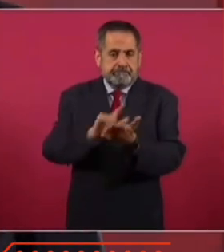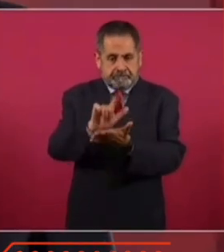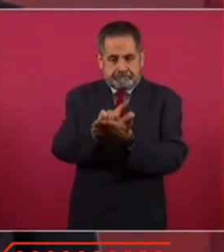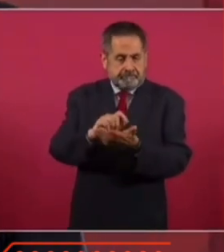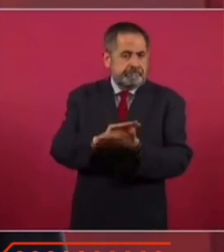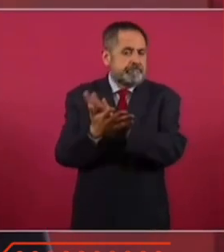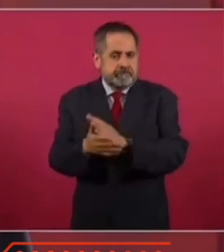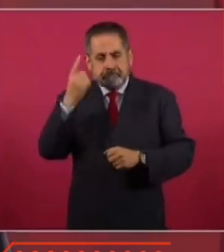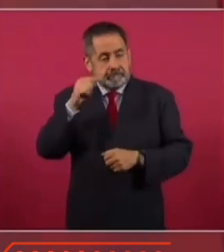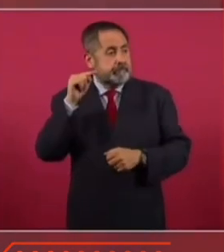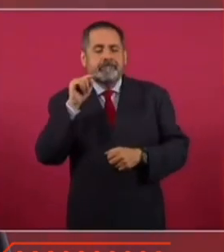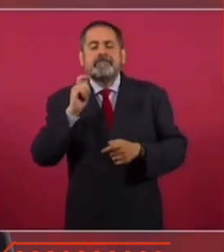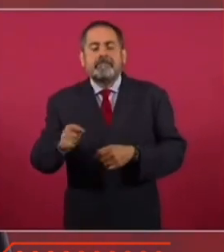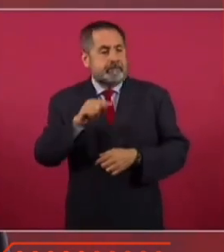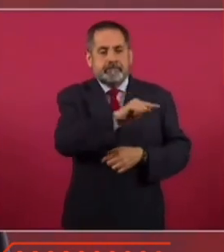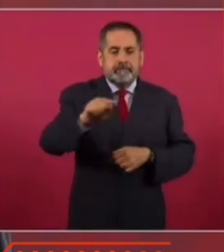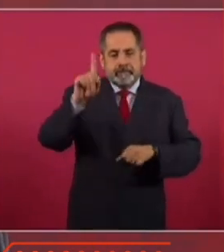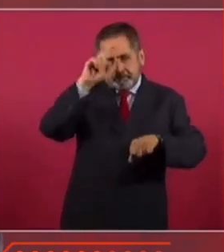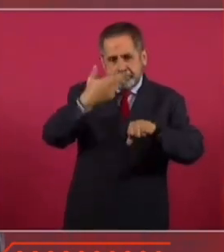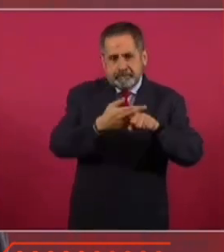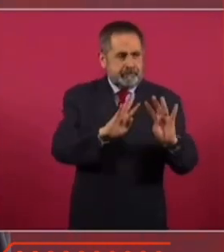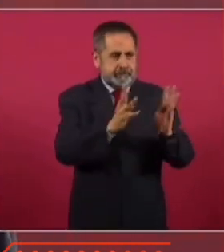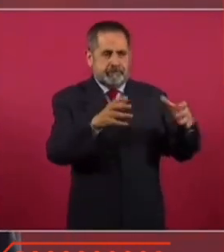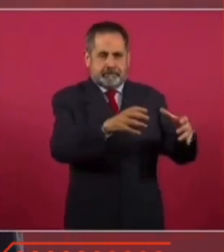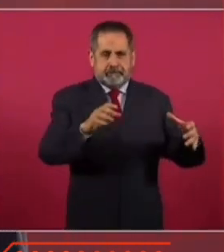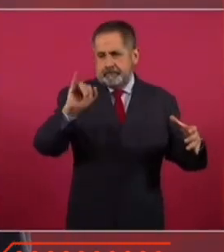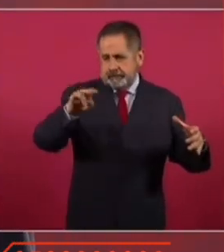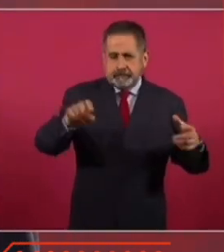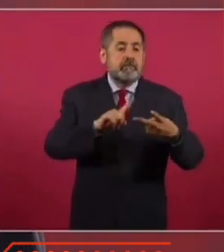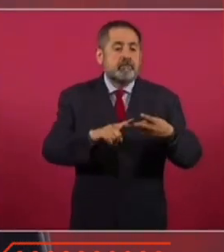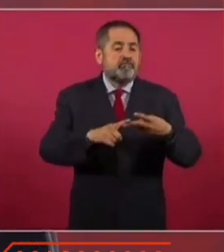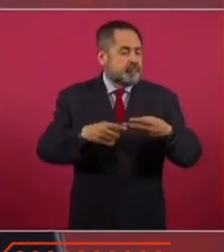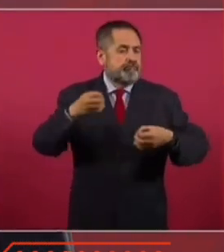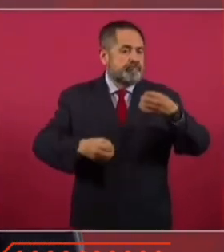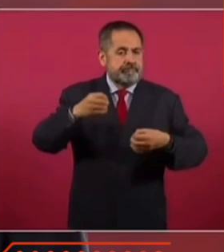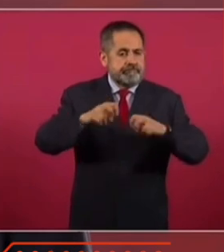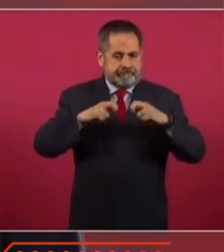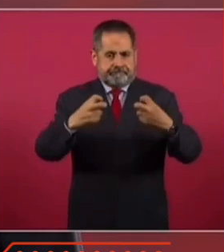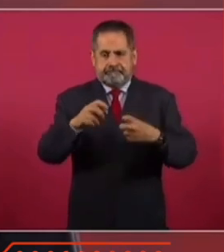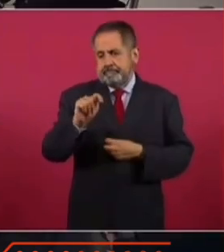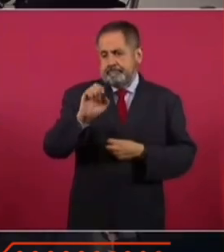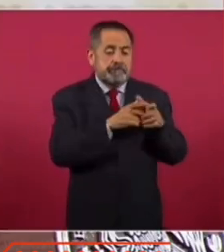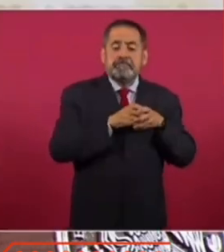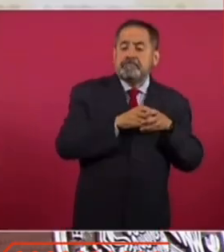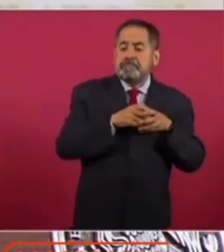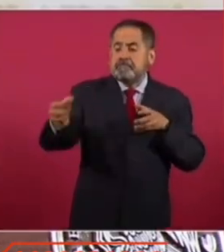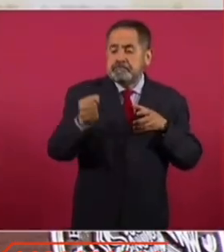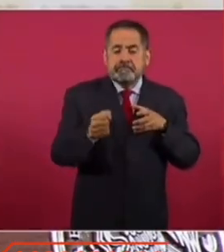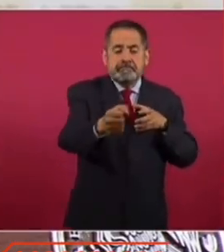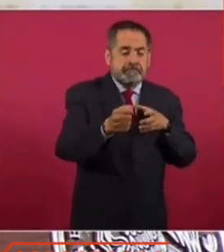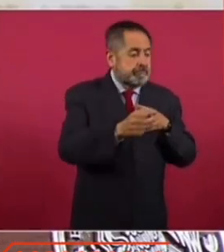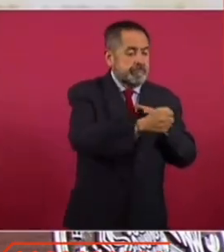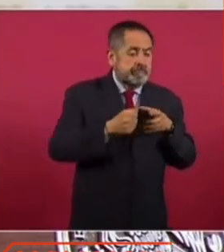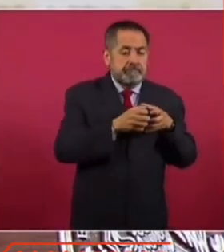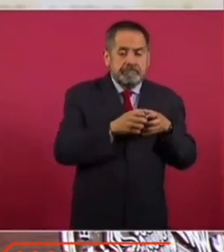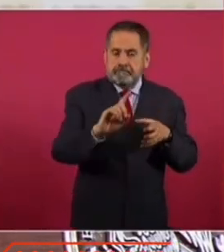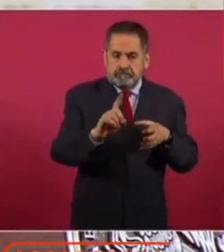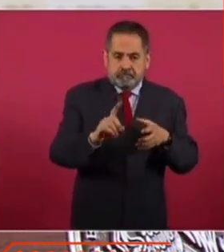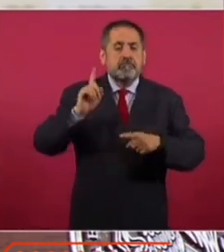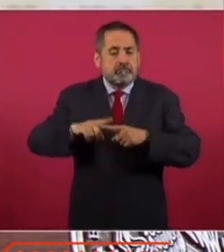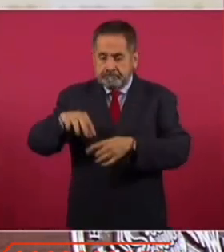que a los consejeros del INE y a los magistrados del Tribunal Electoral los elija el pueblo, con voto